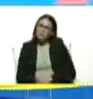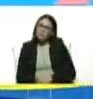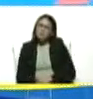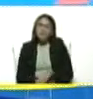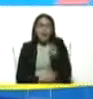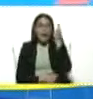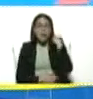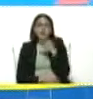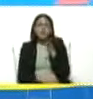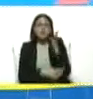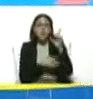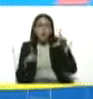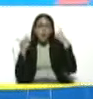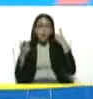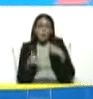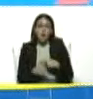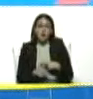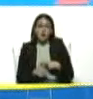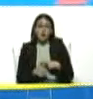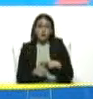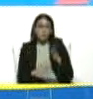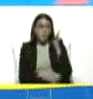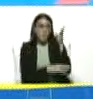Ayer estuve en La Guaira,